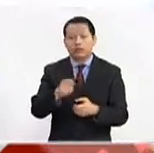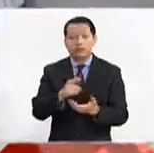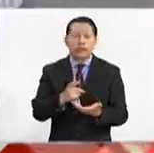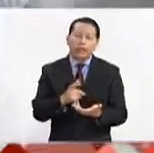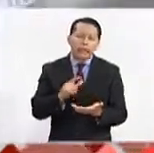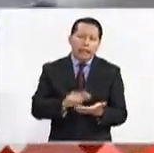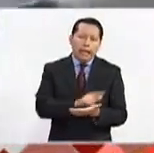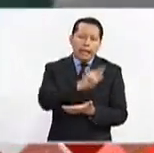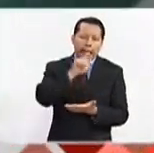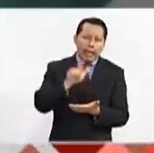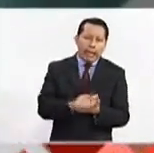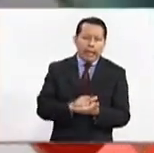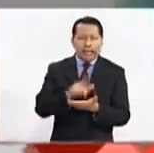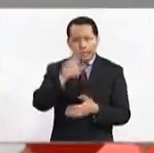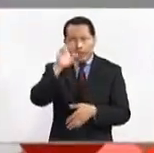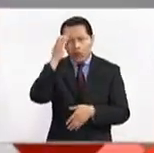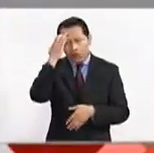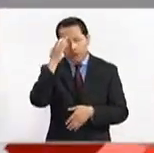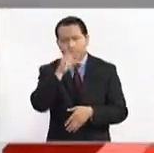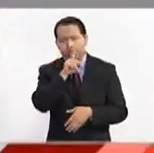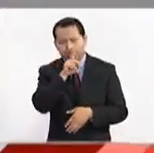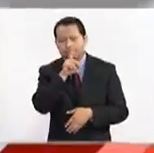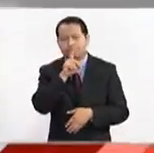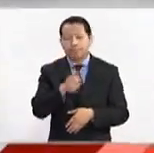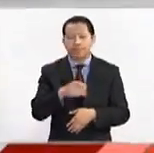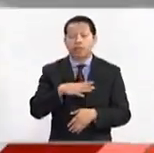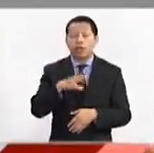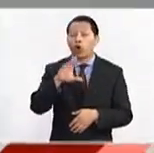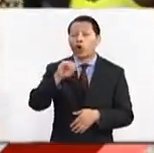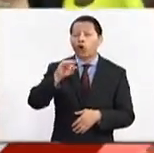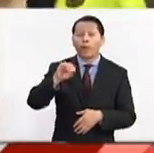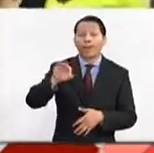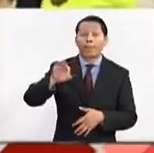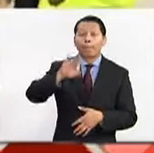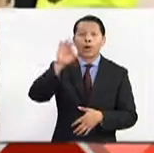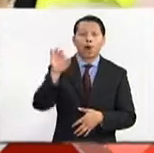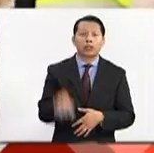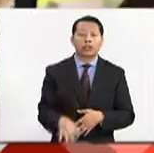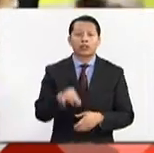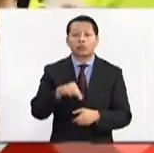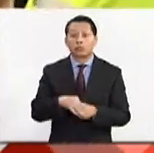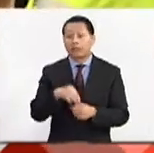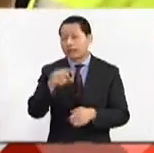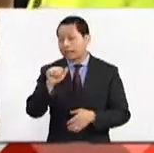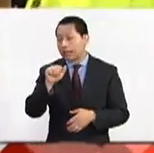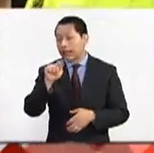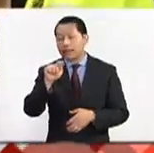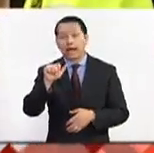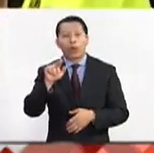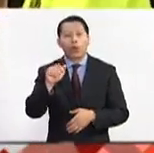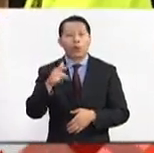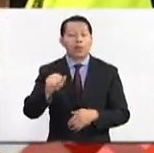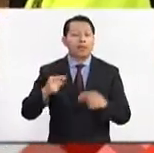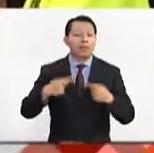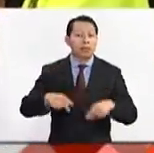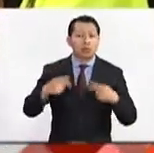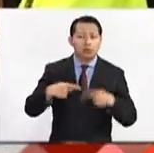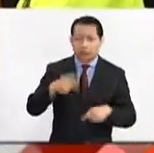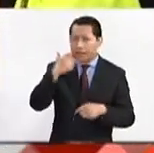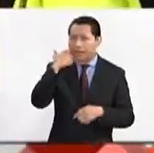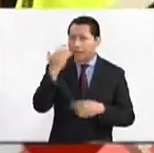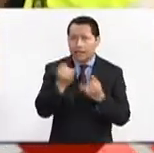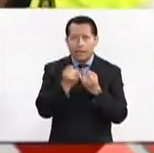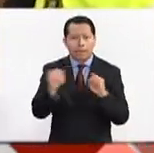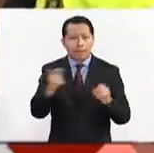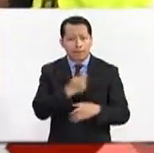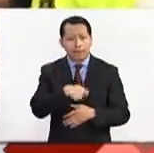no estaba reconocido. Con más del 90% de estos sufragios, los catalanes piden independizarse de España.